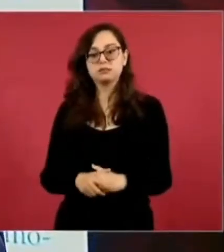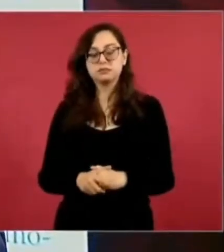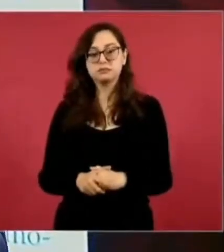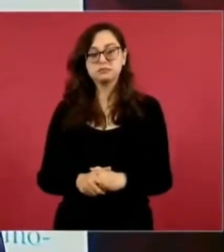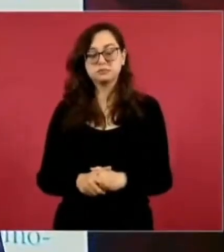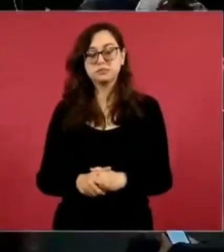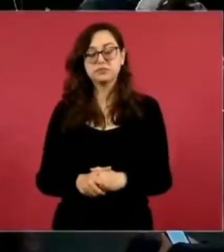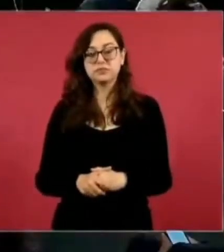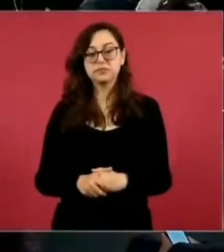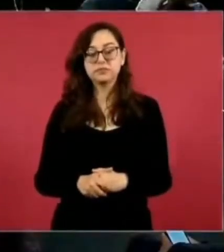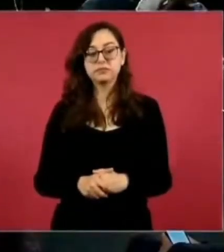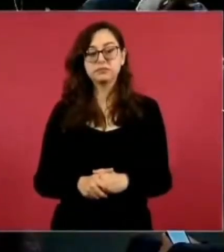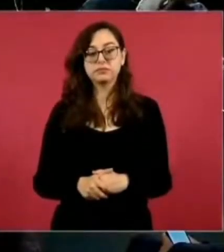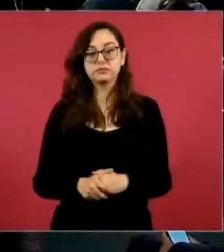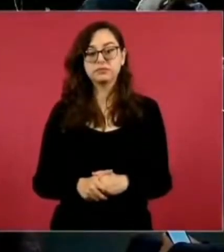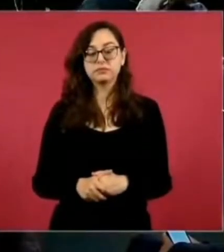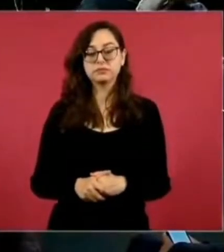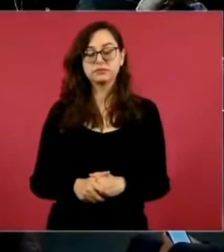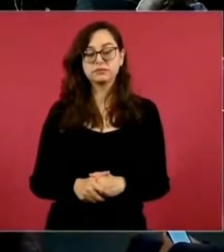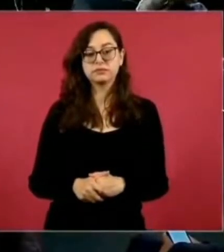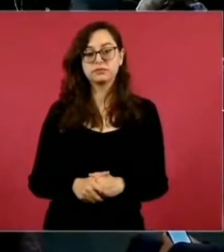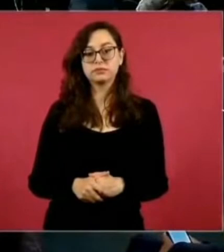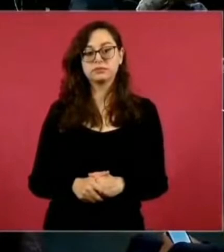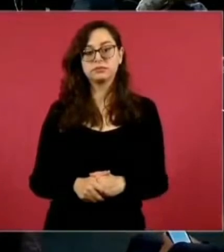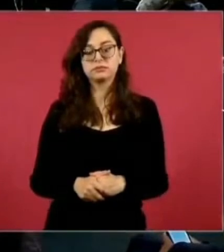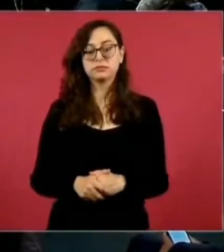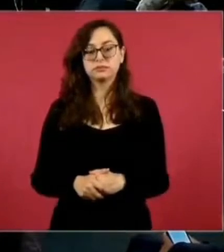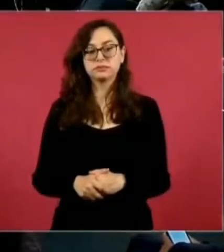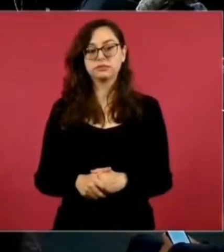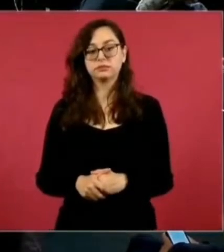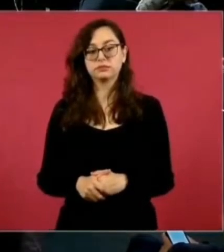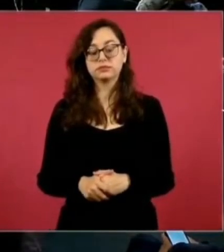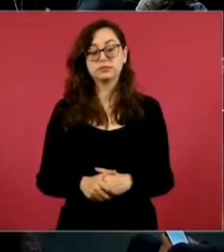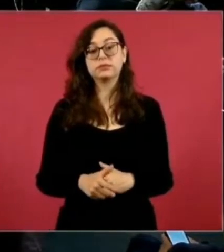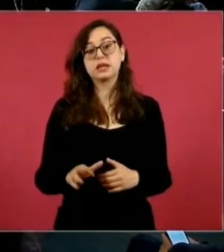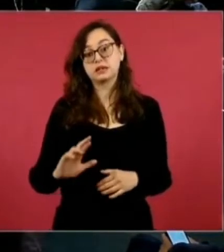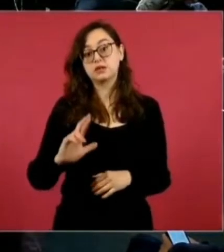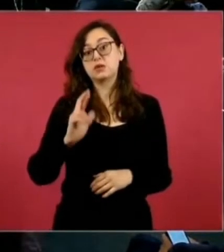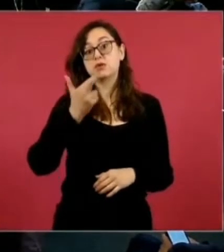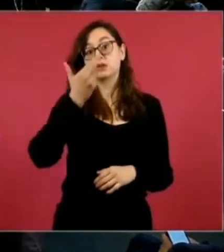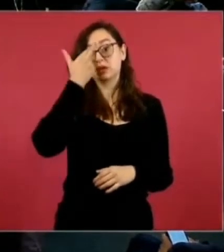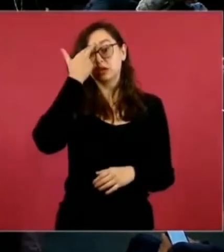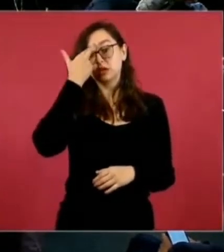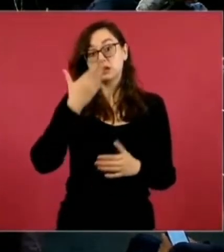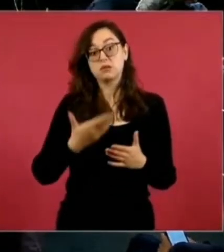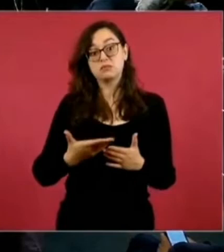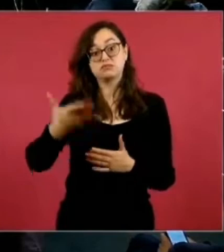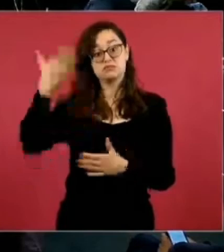Y volviendo a Roosevelt,